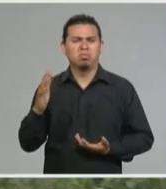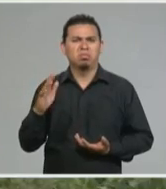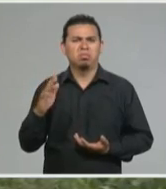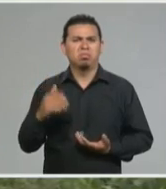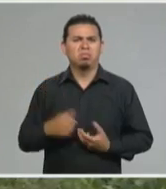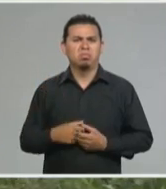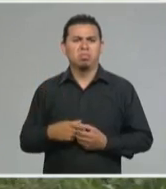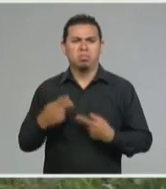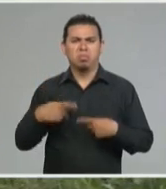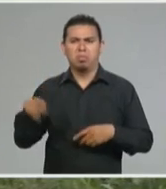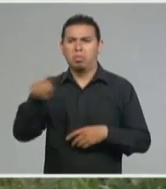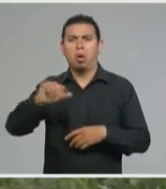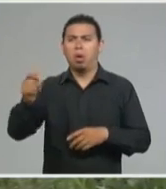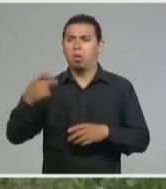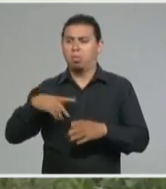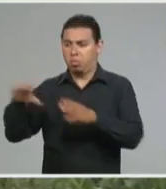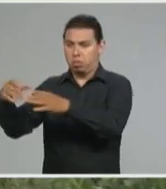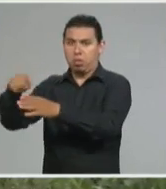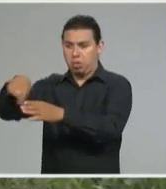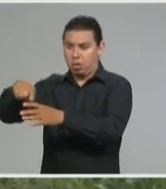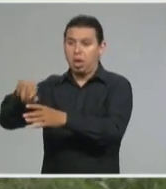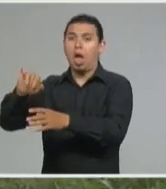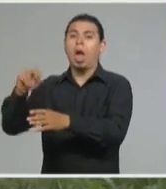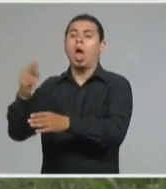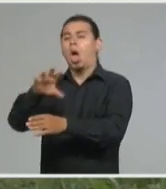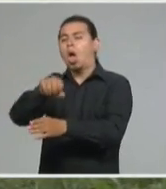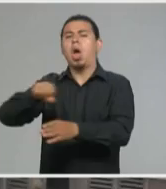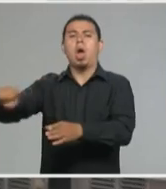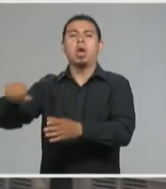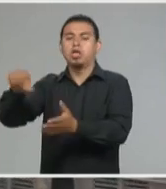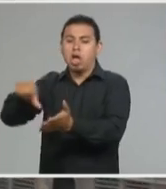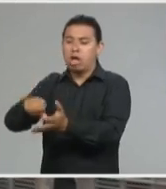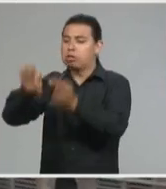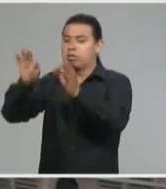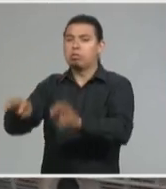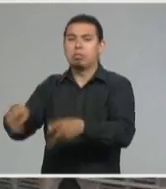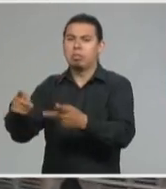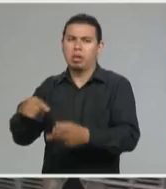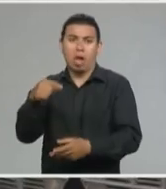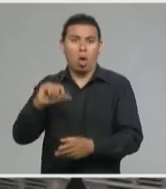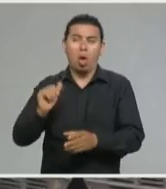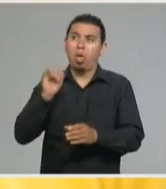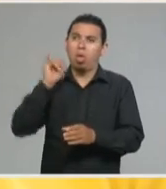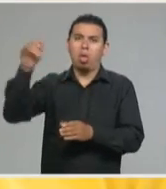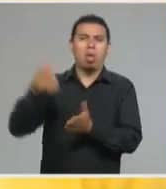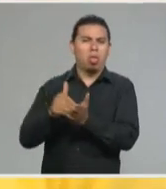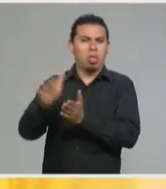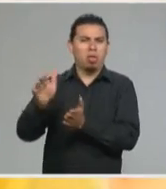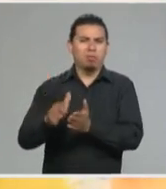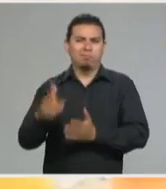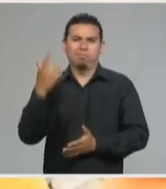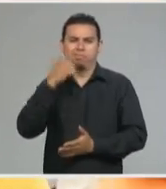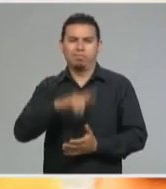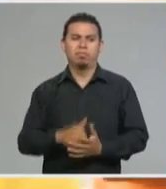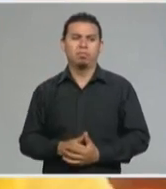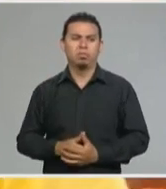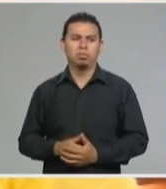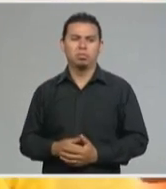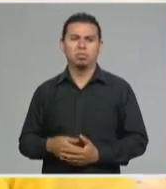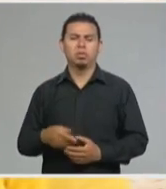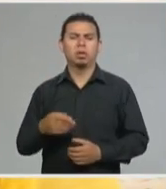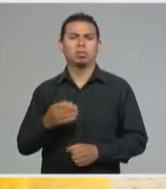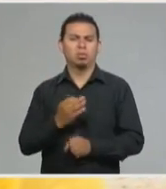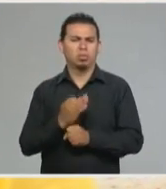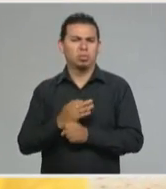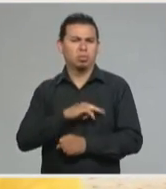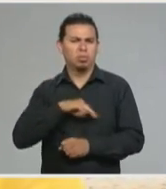los poblanos, a ellos sí les dan un trato preferencial, así lo denunciaron. De antemano no sabemos cuál es